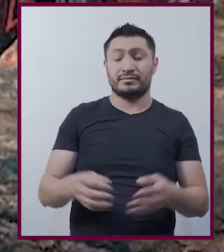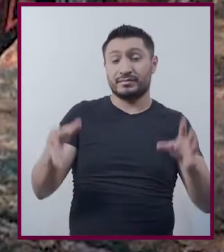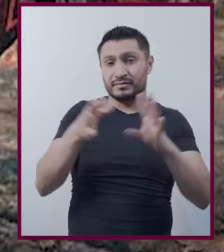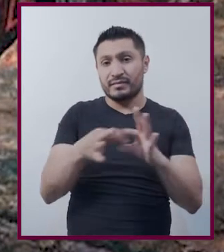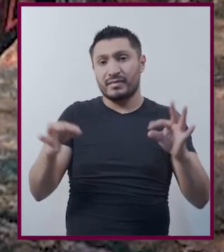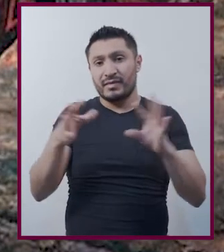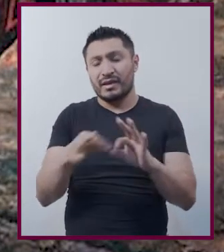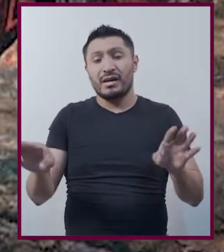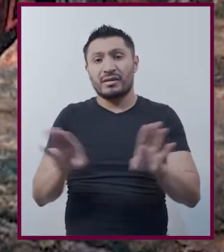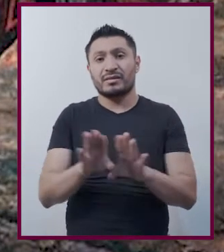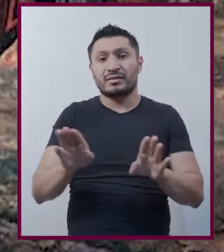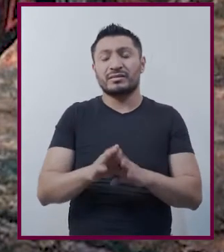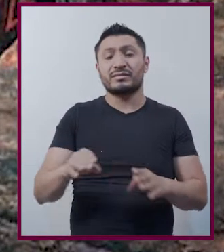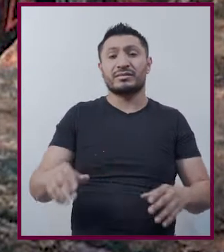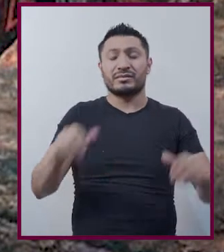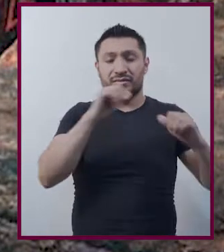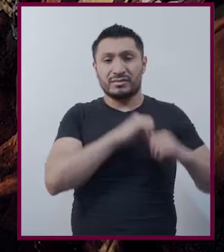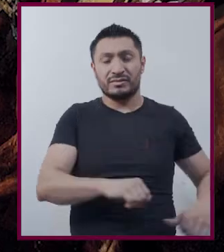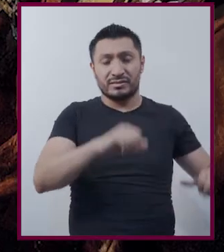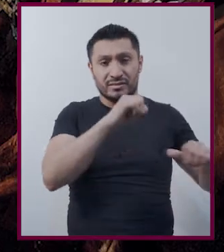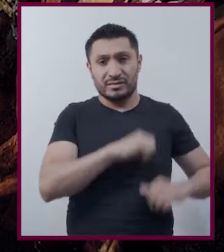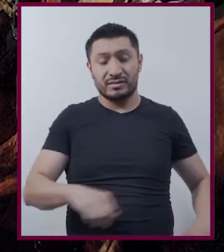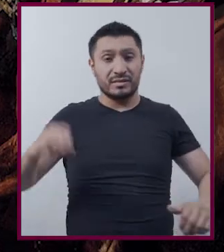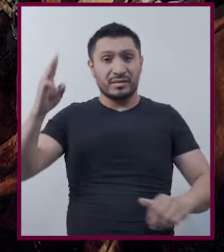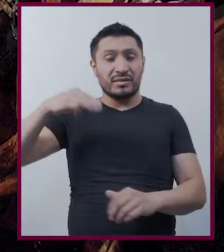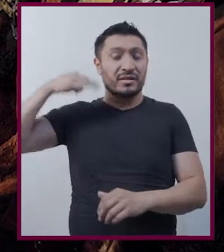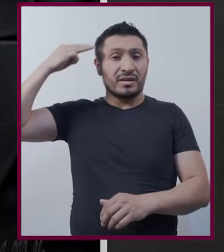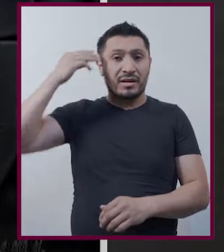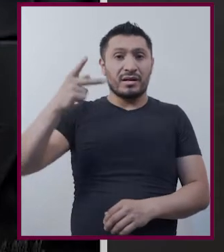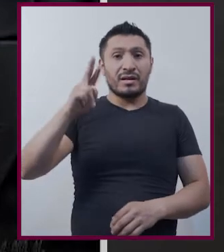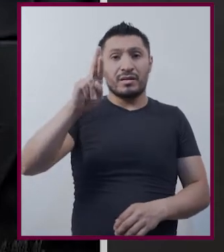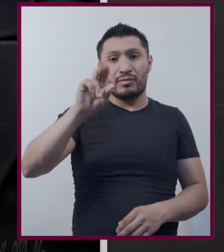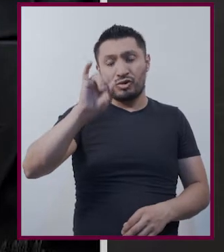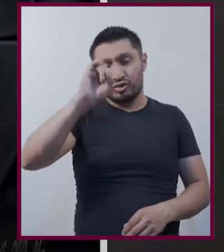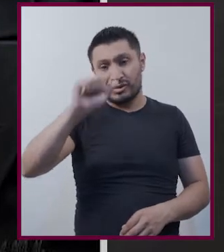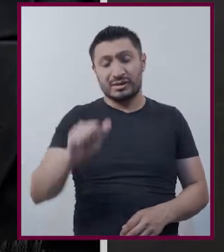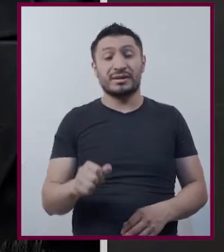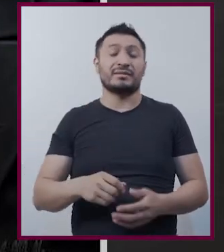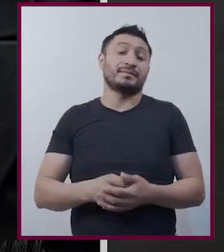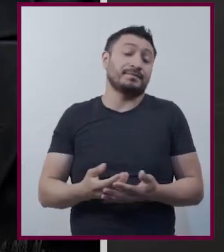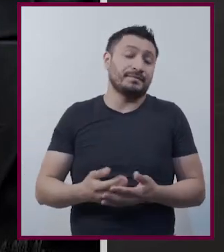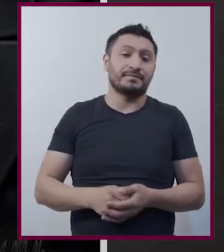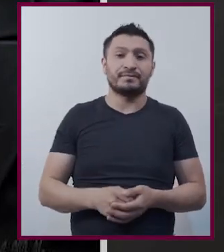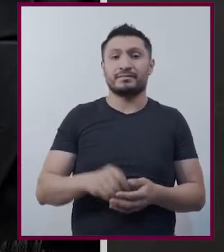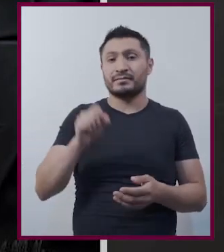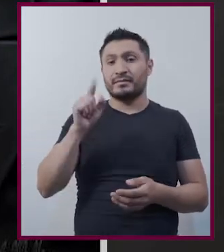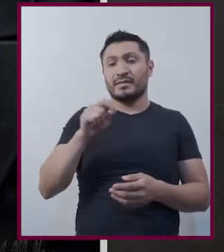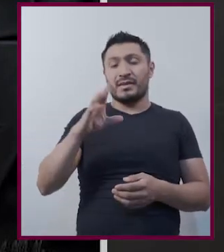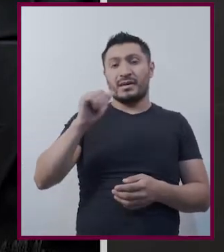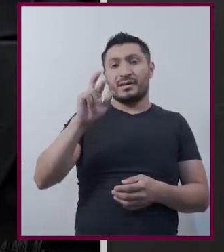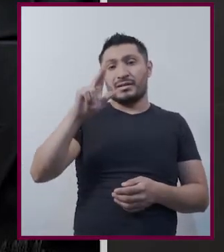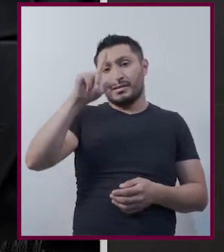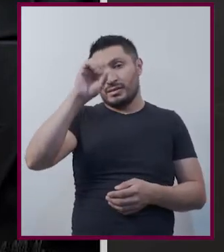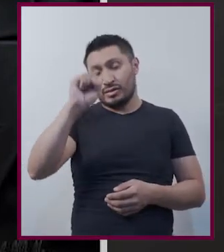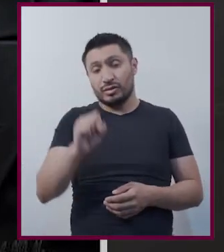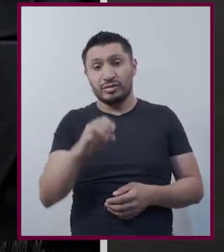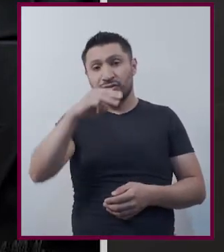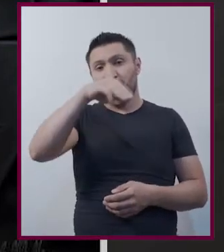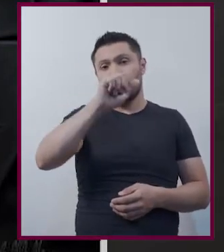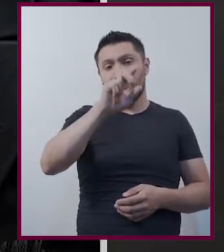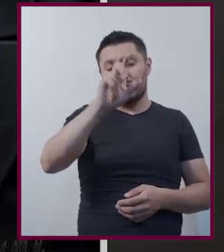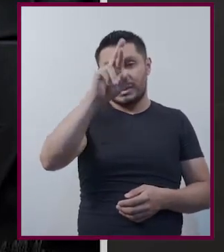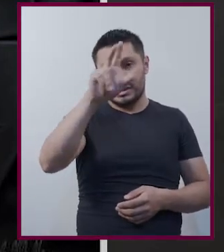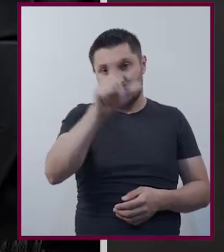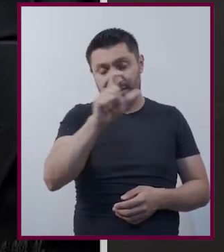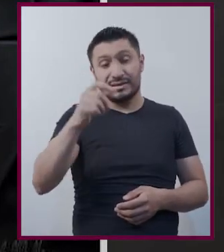refiriéndose a la derrota de la monarquía prusiana a manos de Napoleón. Asimismo, el ideólogo Carlos Marx en el siglo XIX